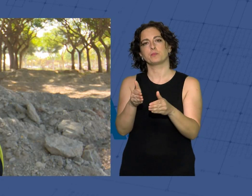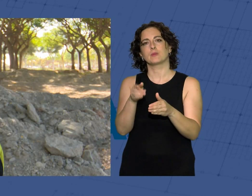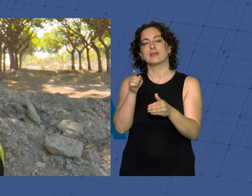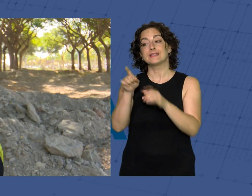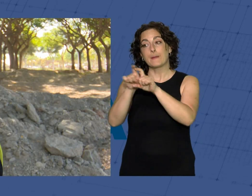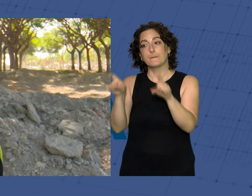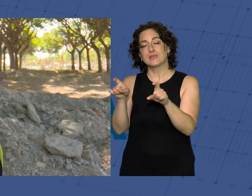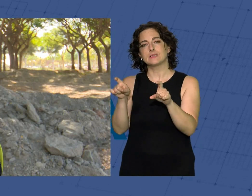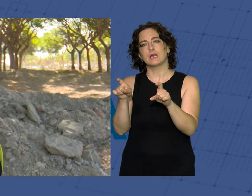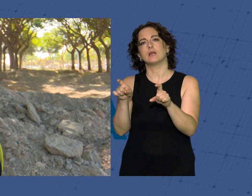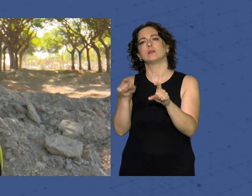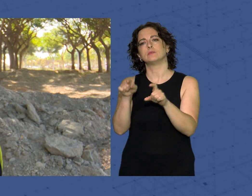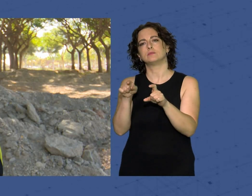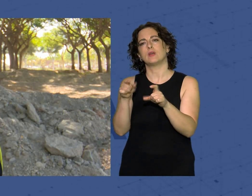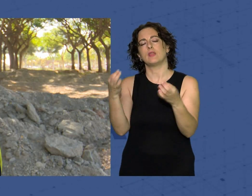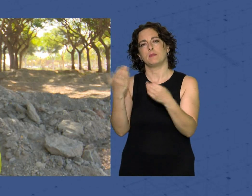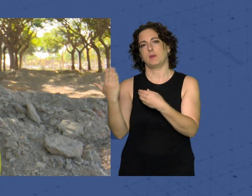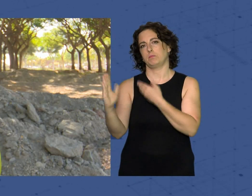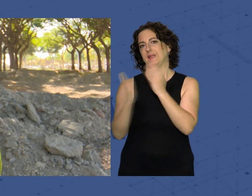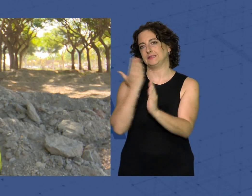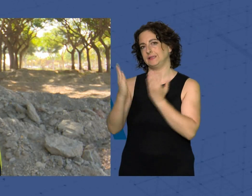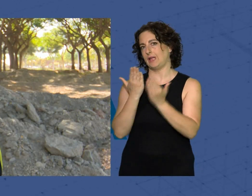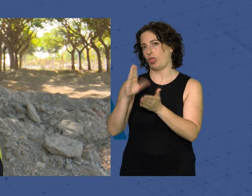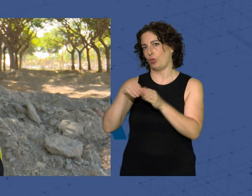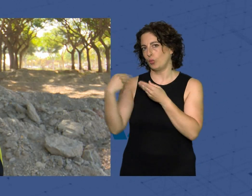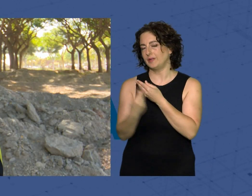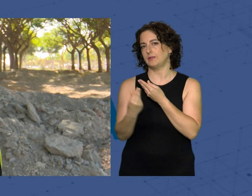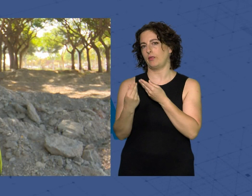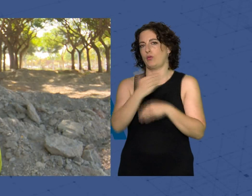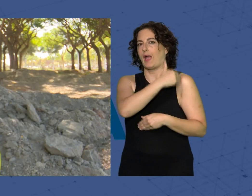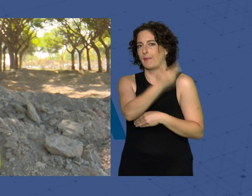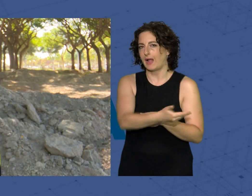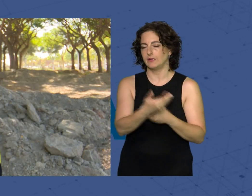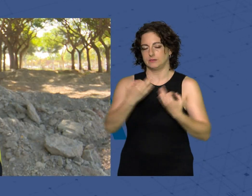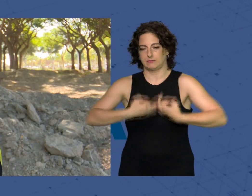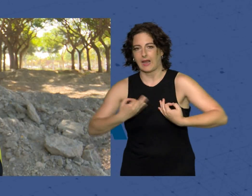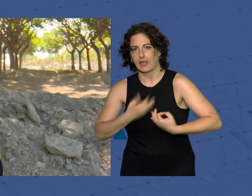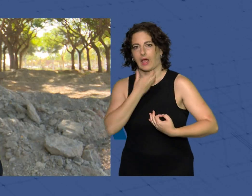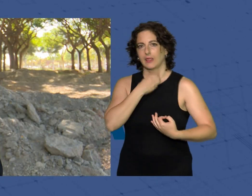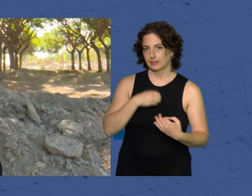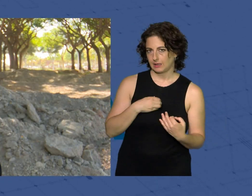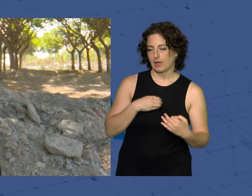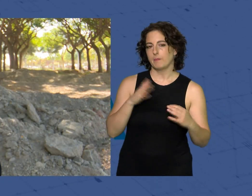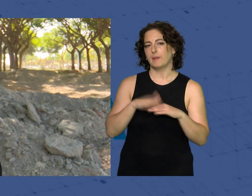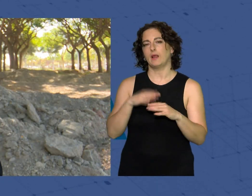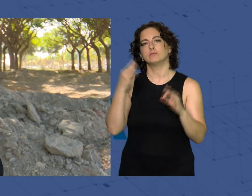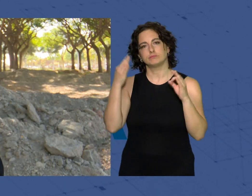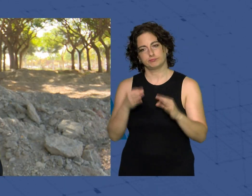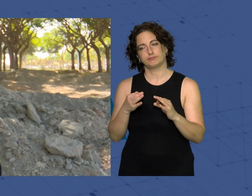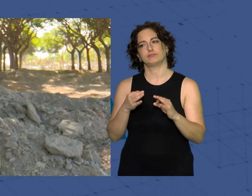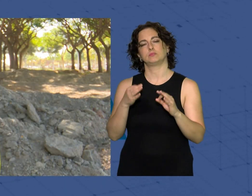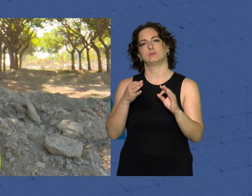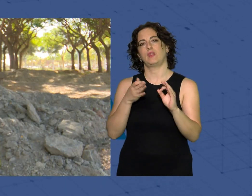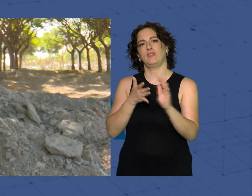empresa esa adjudicataria tiene que presentar toda la documentación lo aval la garantía etcétera para poder definitivamente hacer la